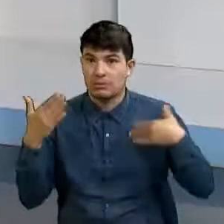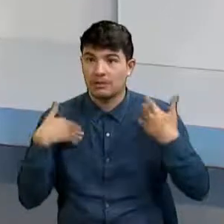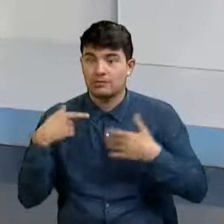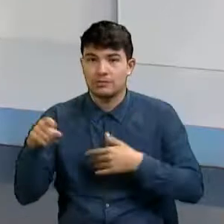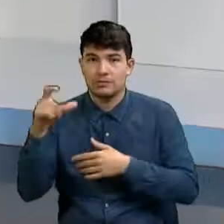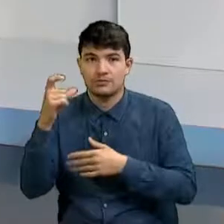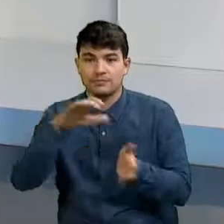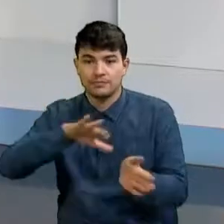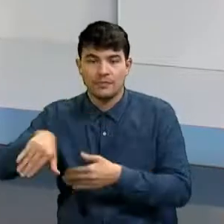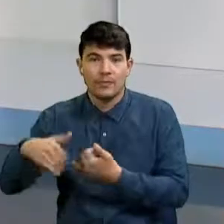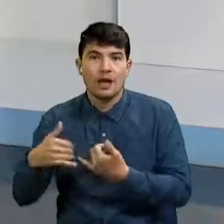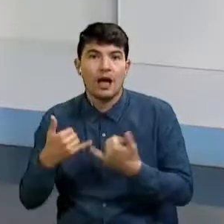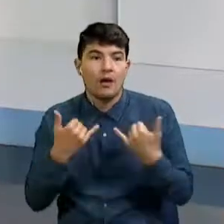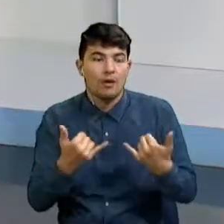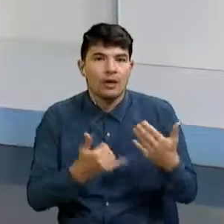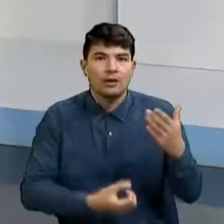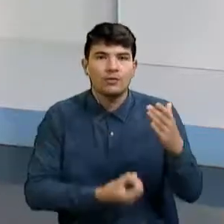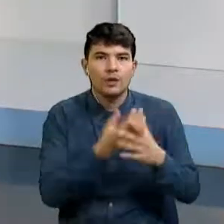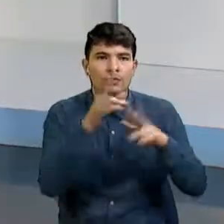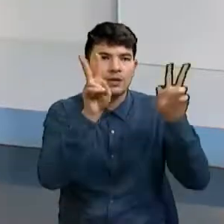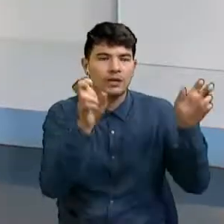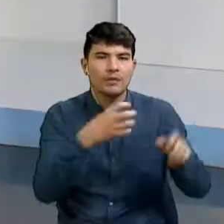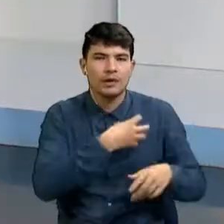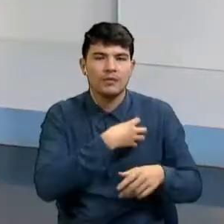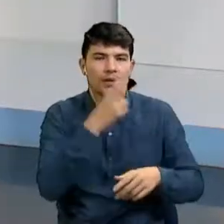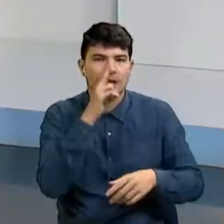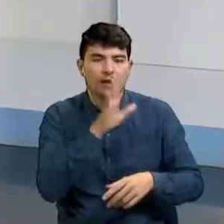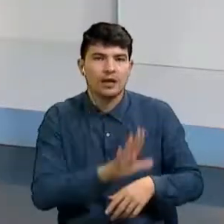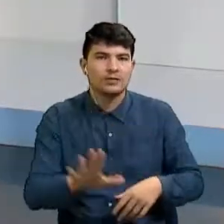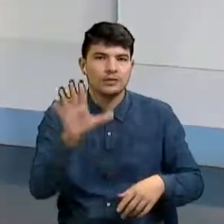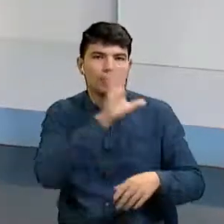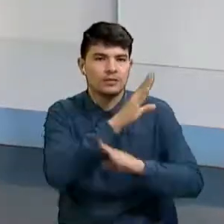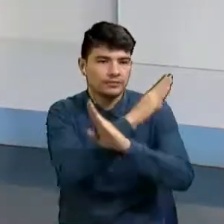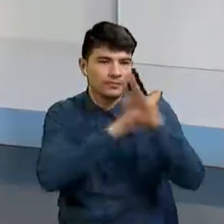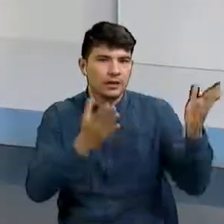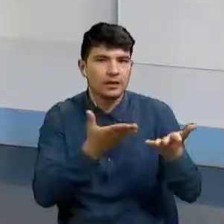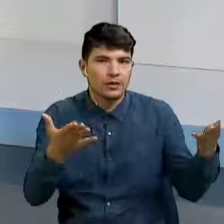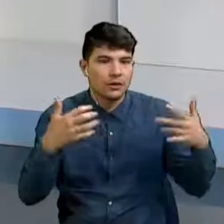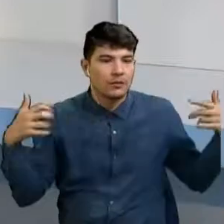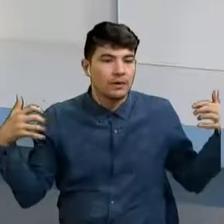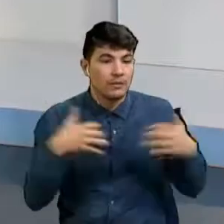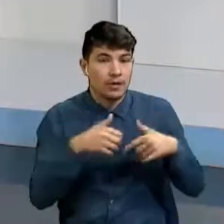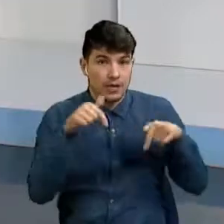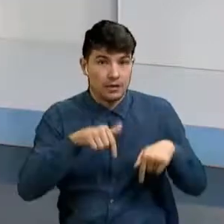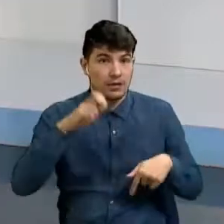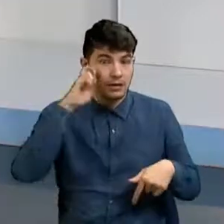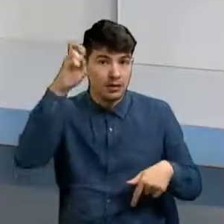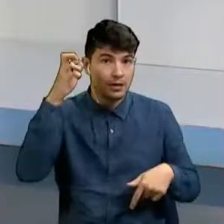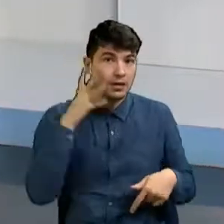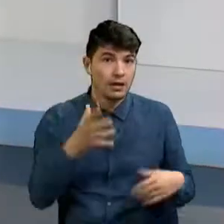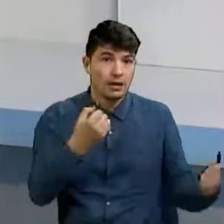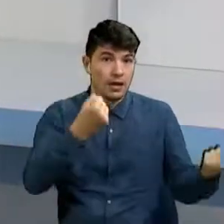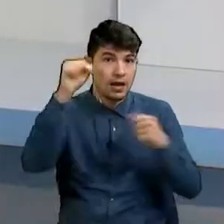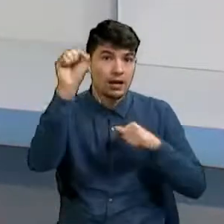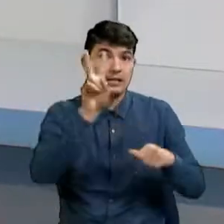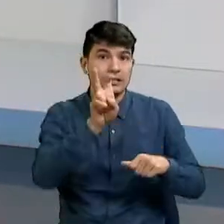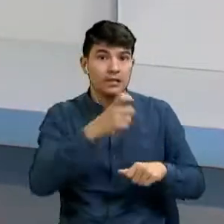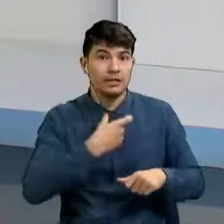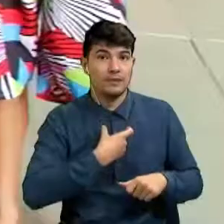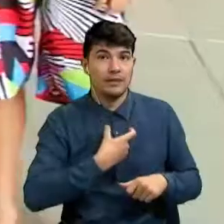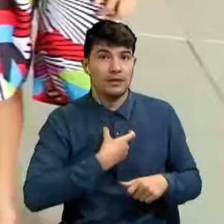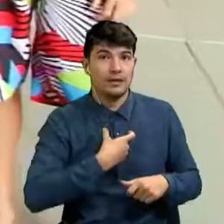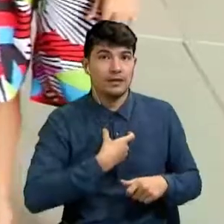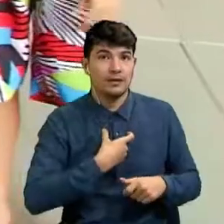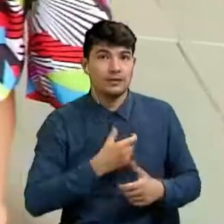vamos el fútbol y hablamos del campeonato nacional de judo cumplido por estos días en valledupar donde norte de santander conquistó siete medallas